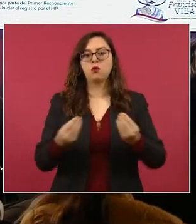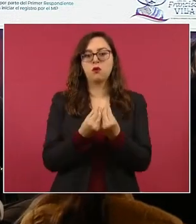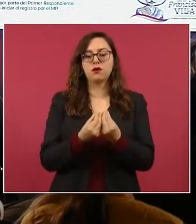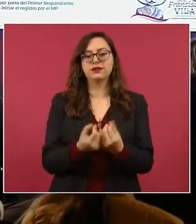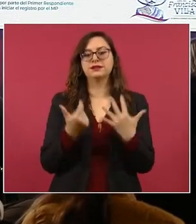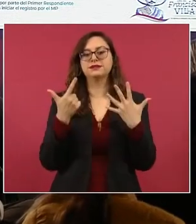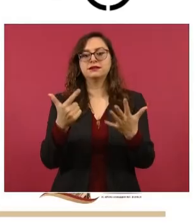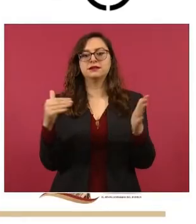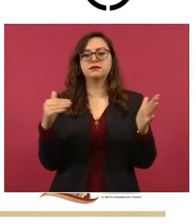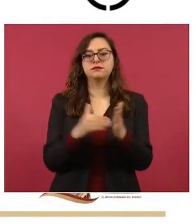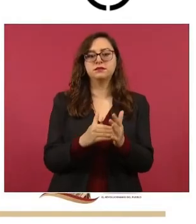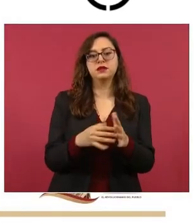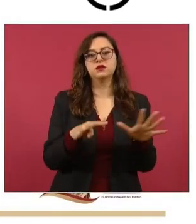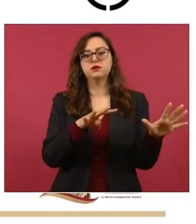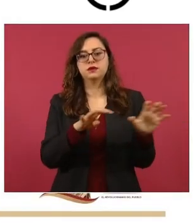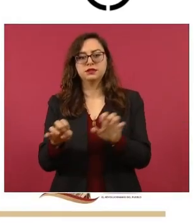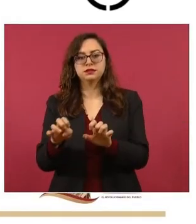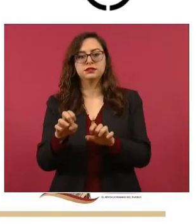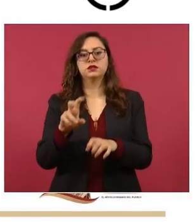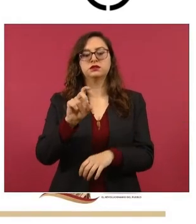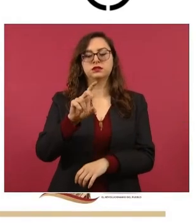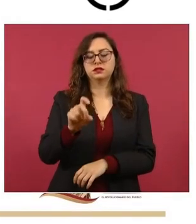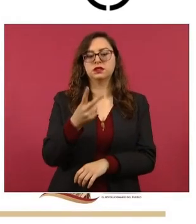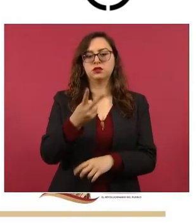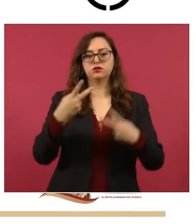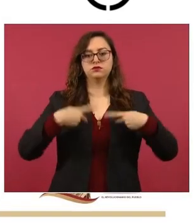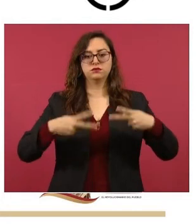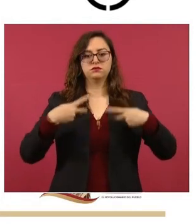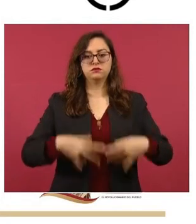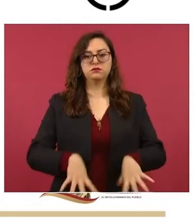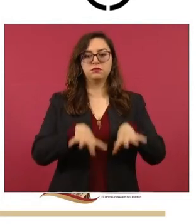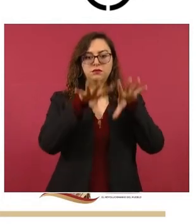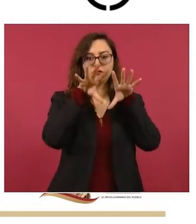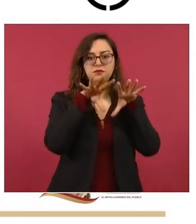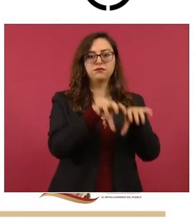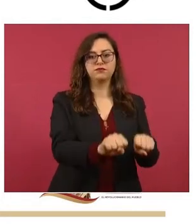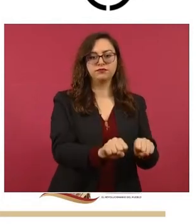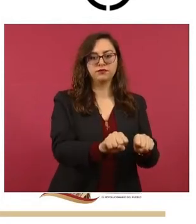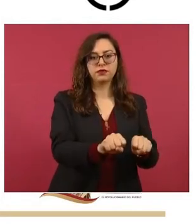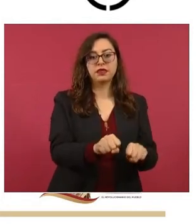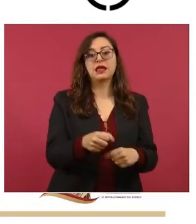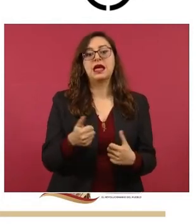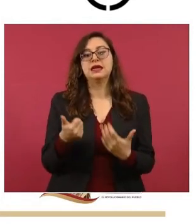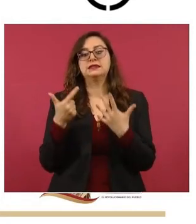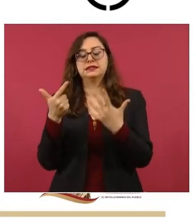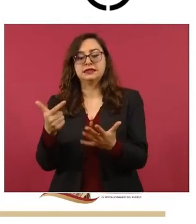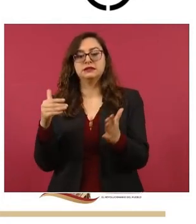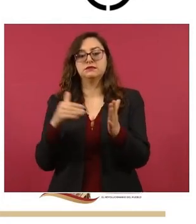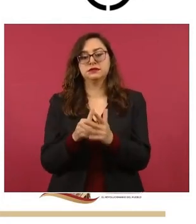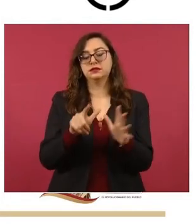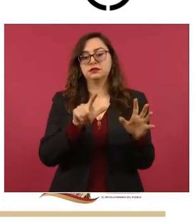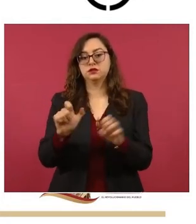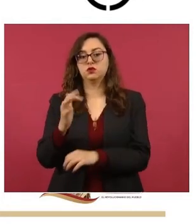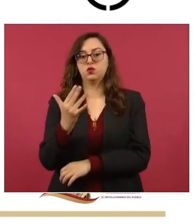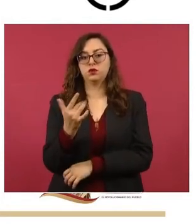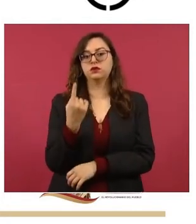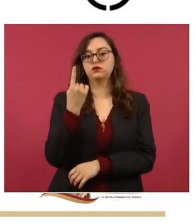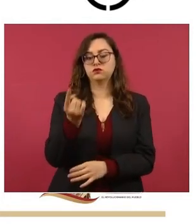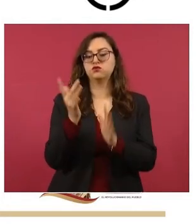7.932 detenidos, de ellos 7.751 presentados ante el Ministerio Público.